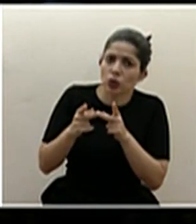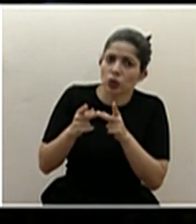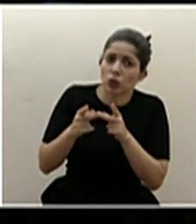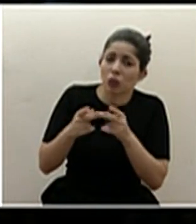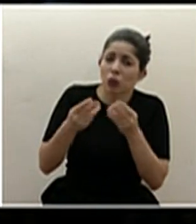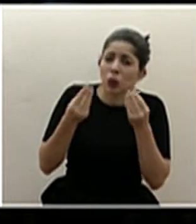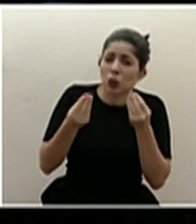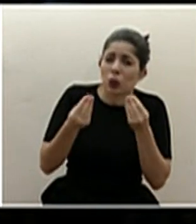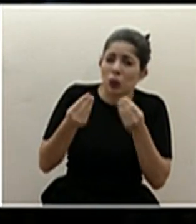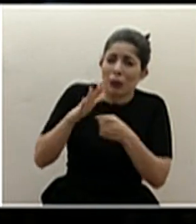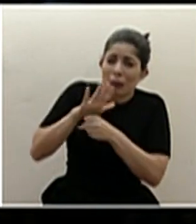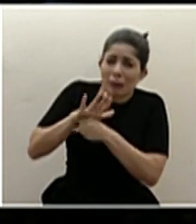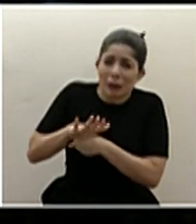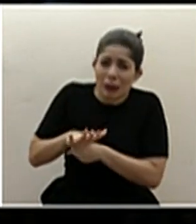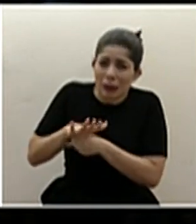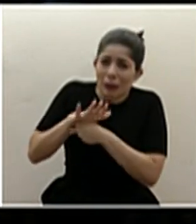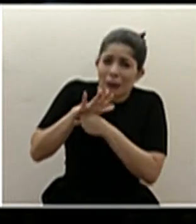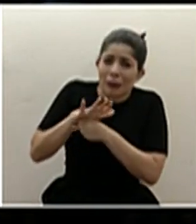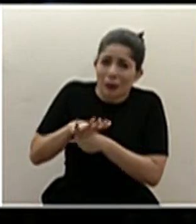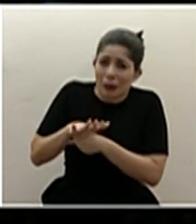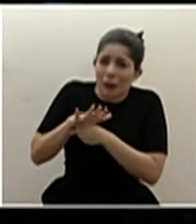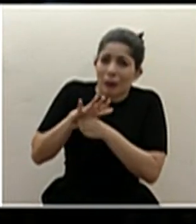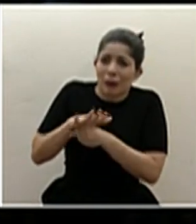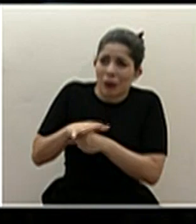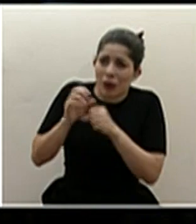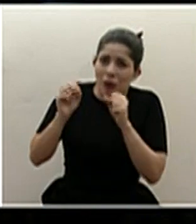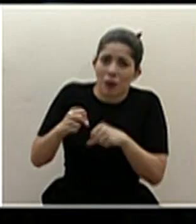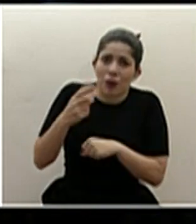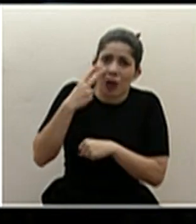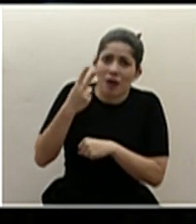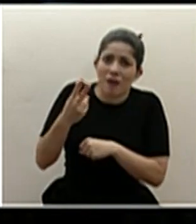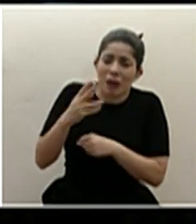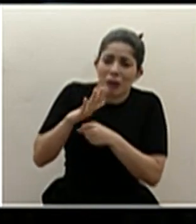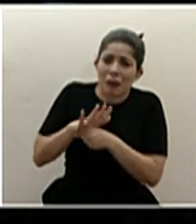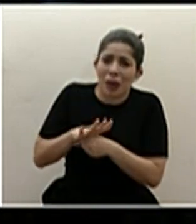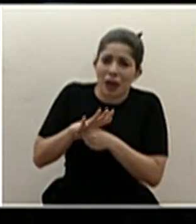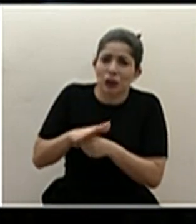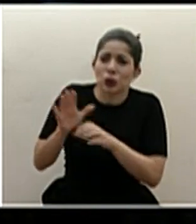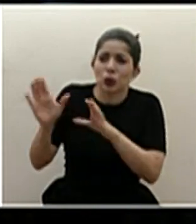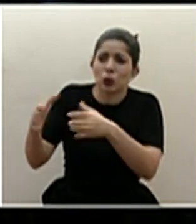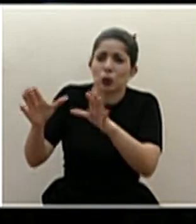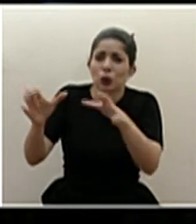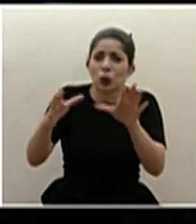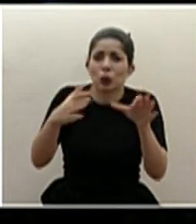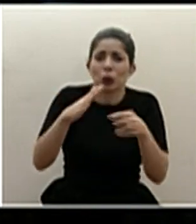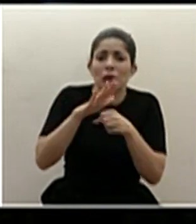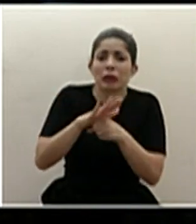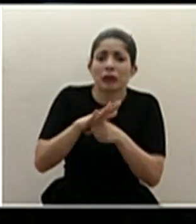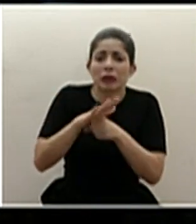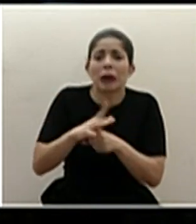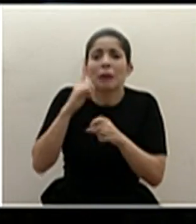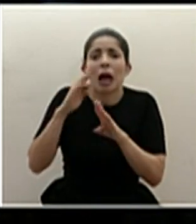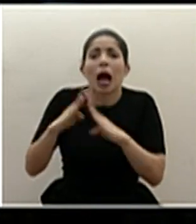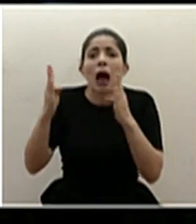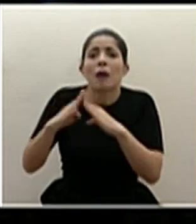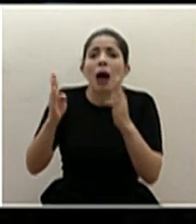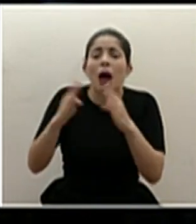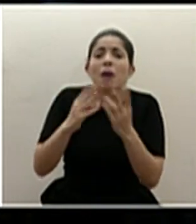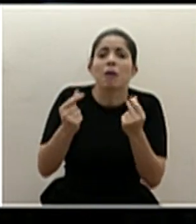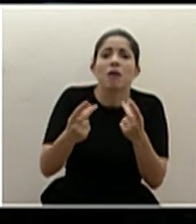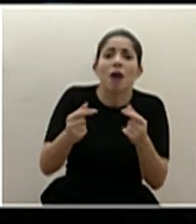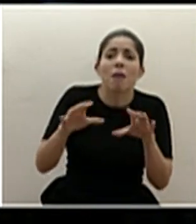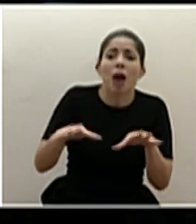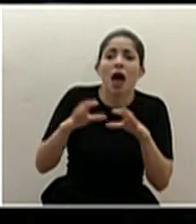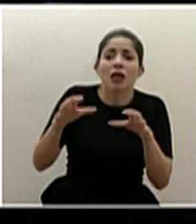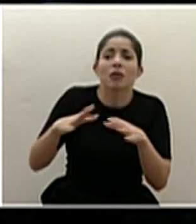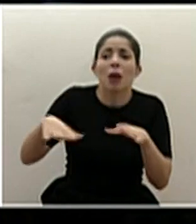de tanta presión que se nota, que se detecta de diferentes sectores por acelerar la reapertura de distintas